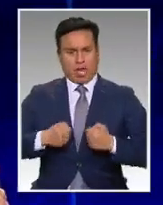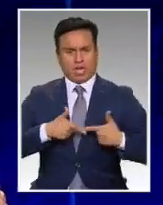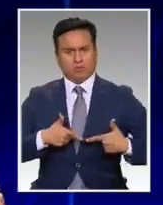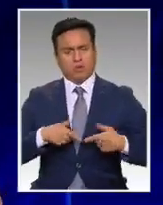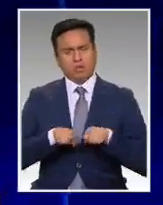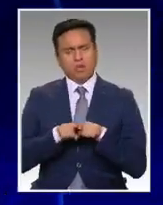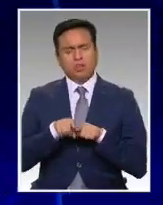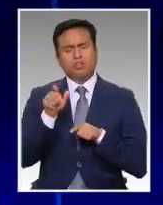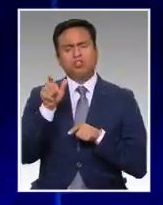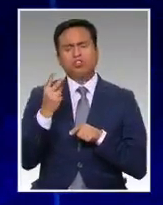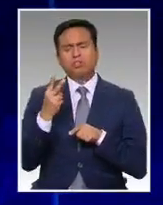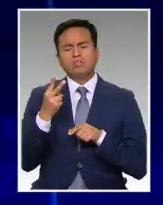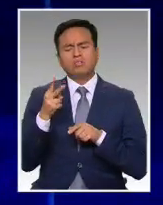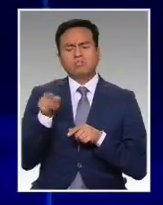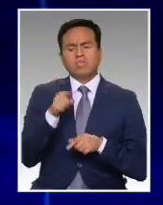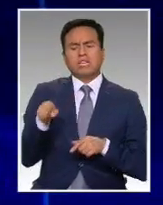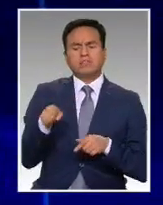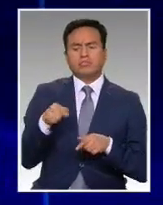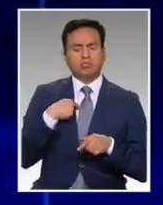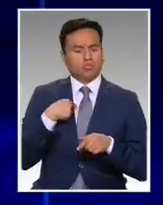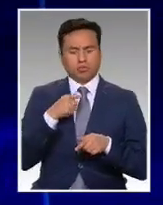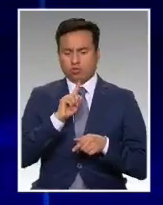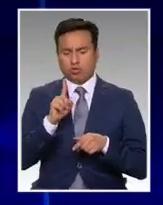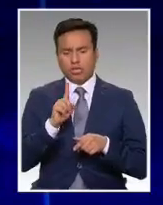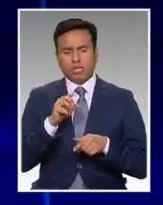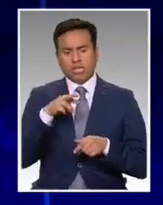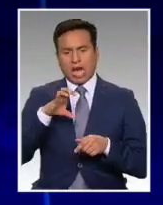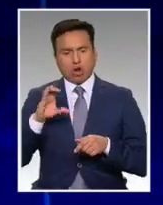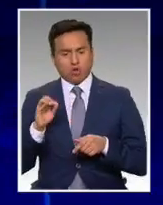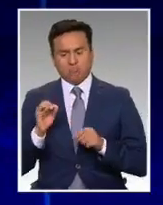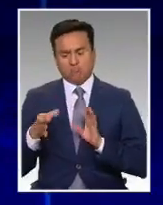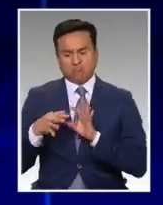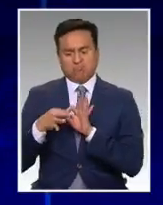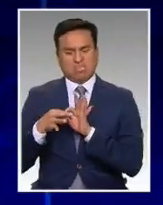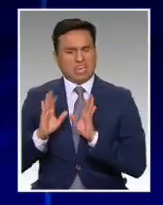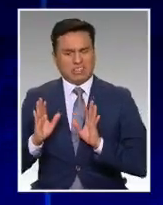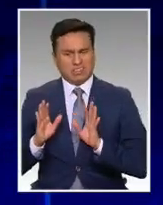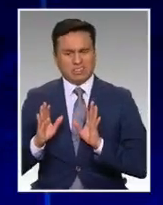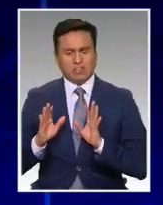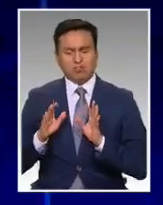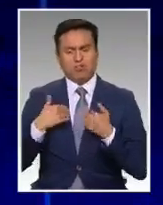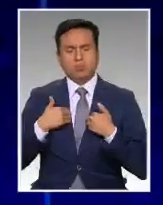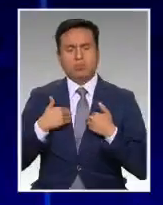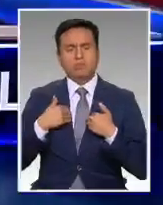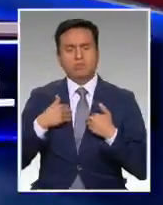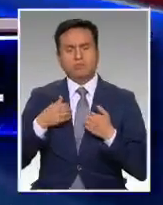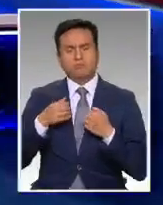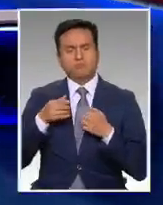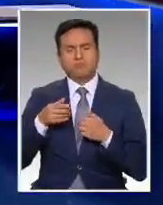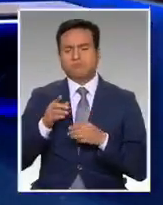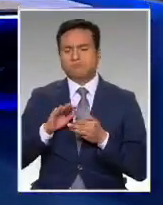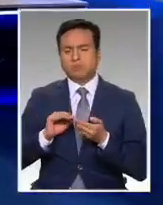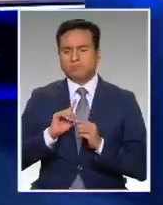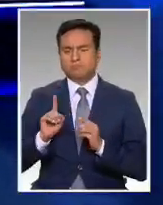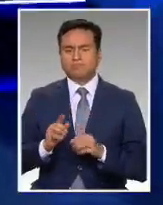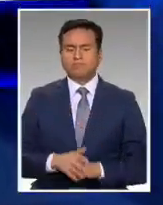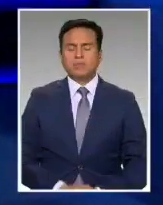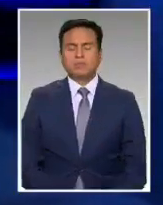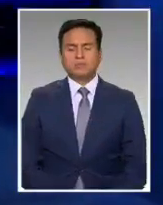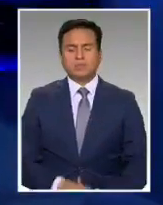aquí hay dos candidaturas inhabilitadas yo no lo estoy con los narcos no tengo ningún vínculo y se lee sin piedad muchas